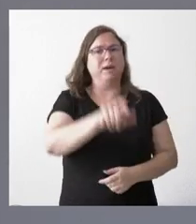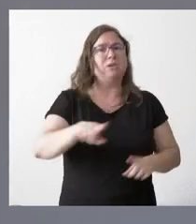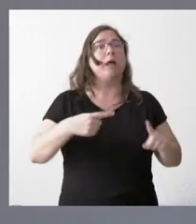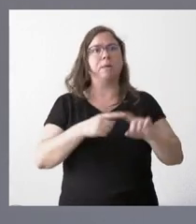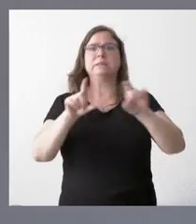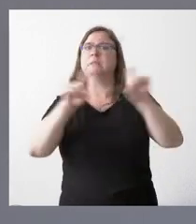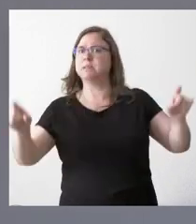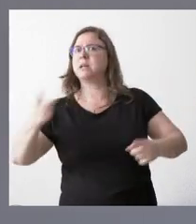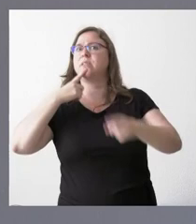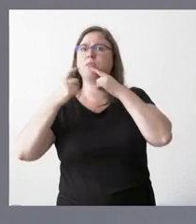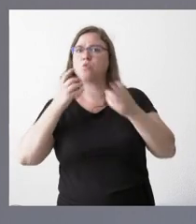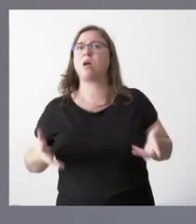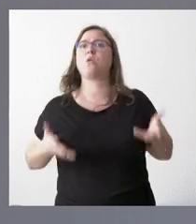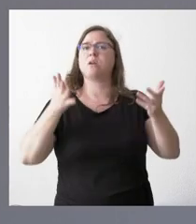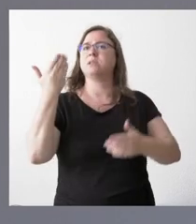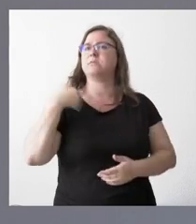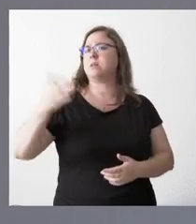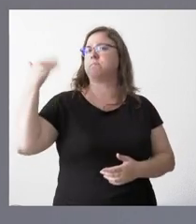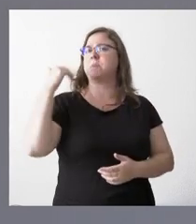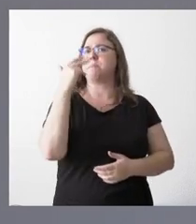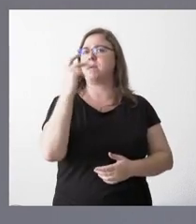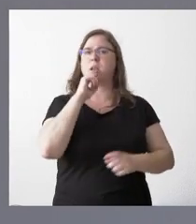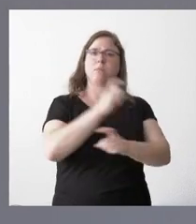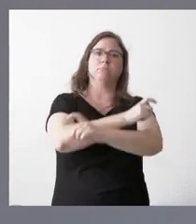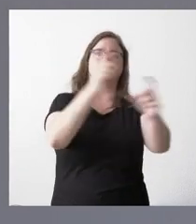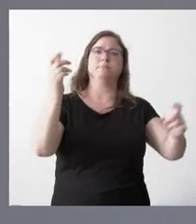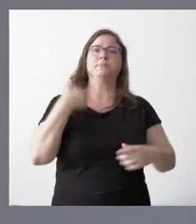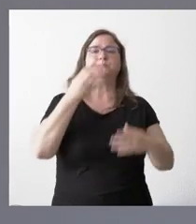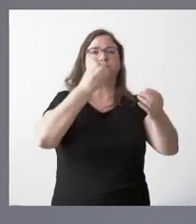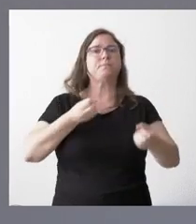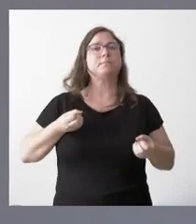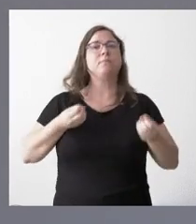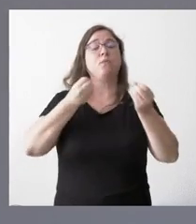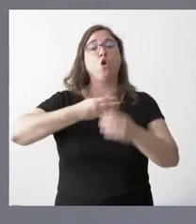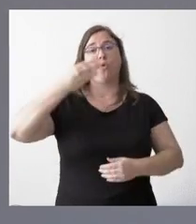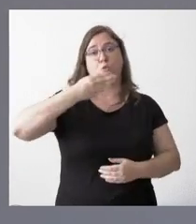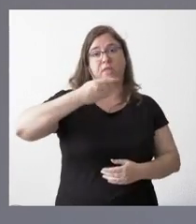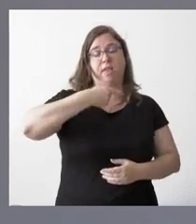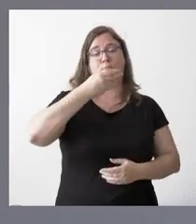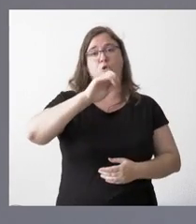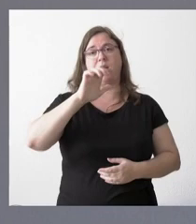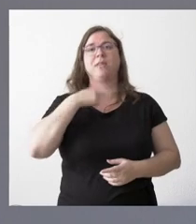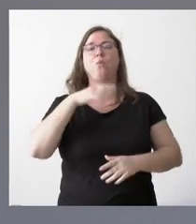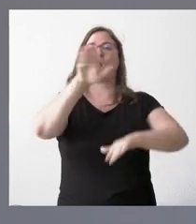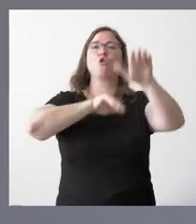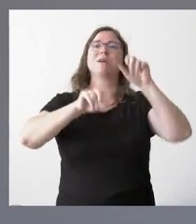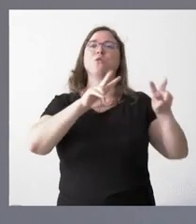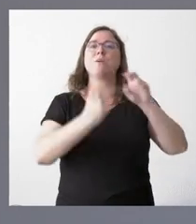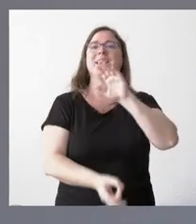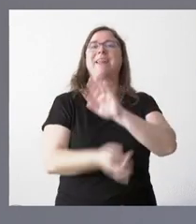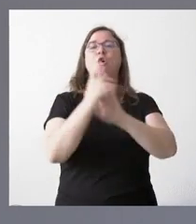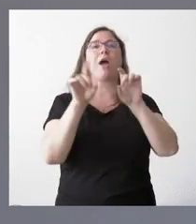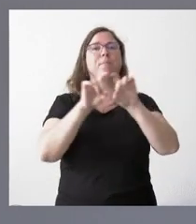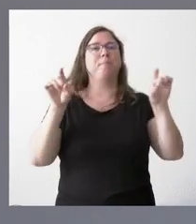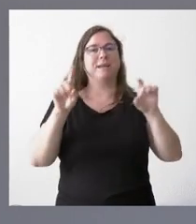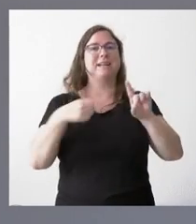dificultades. Anunciábamos ya el viernes pasado la información en el boletín de lo que es la nueva convocatoria de creación de empresas